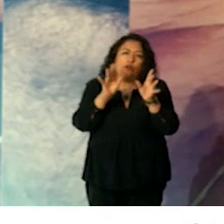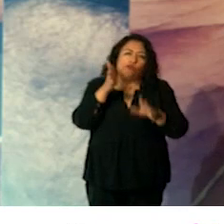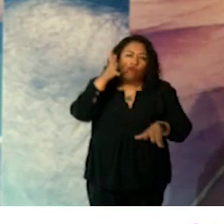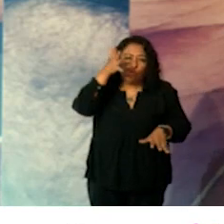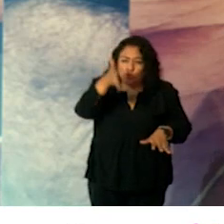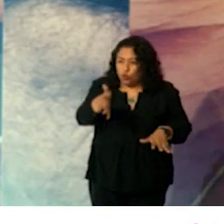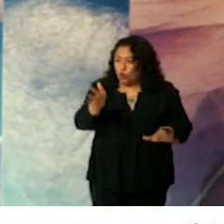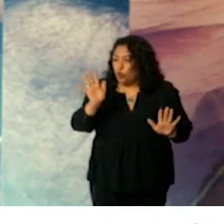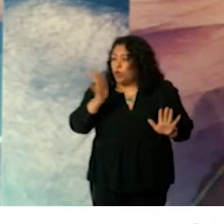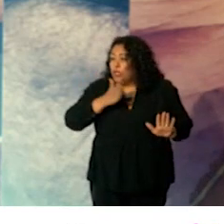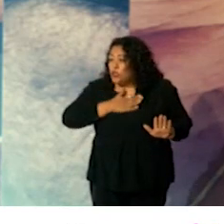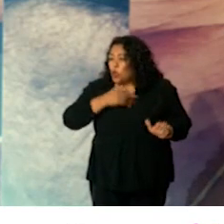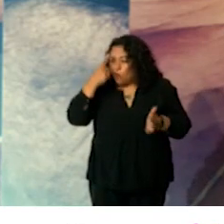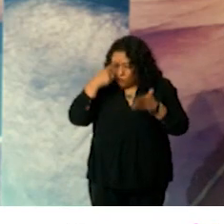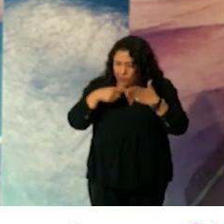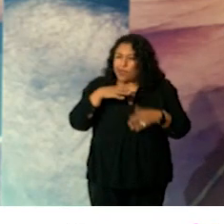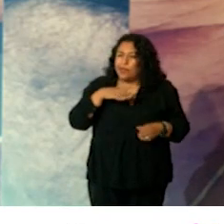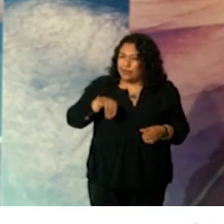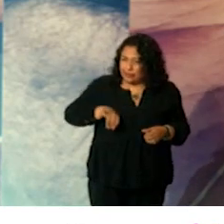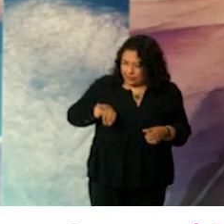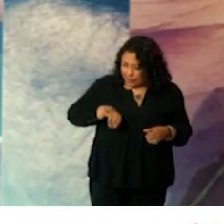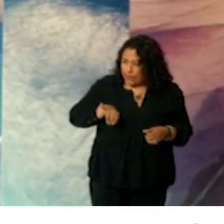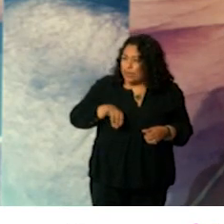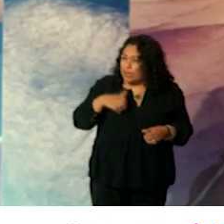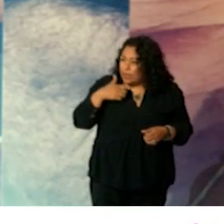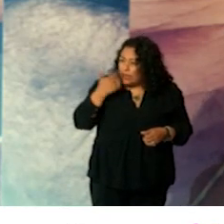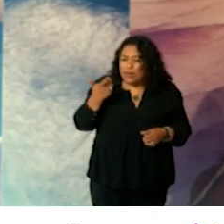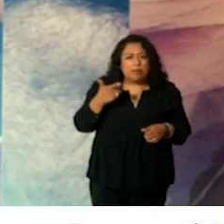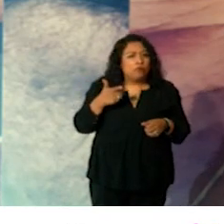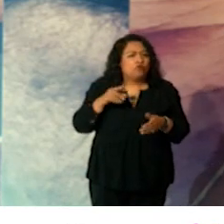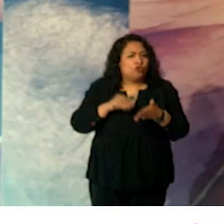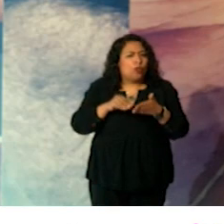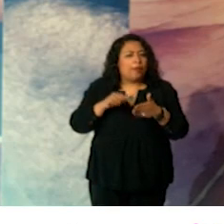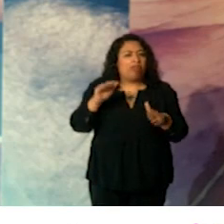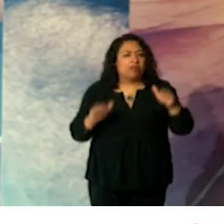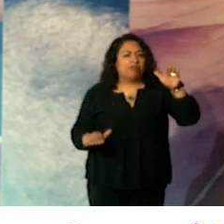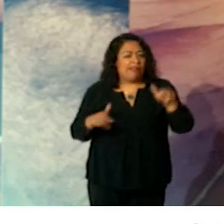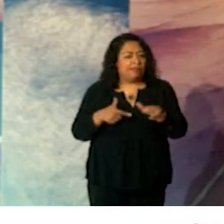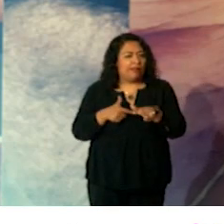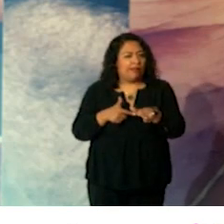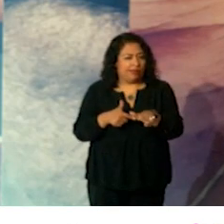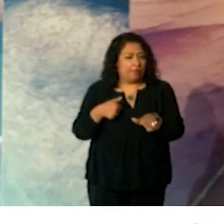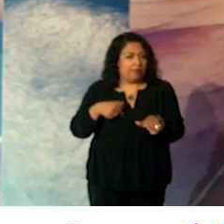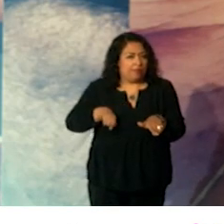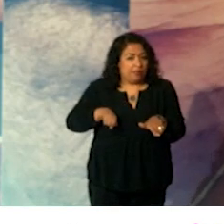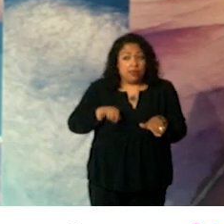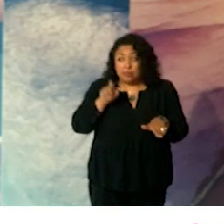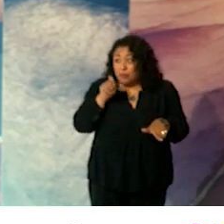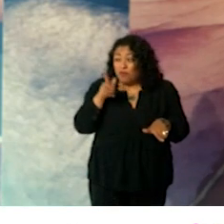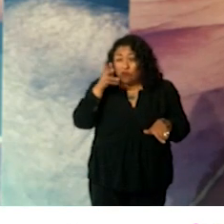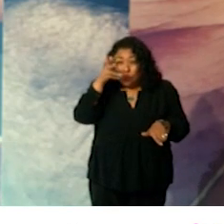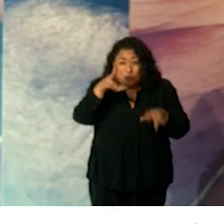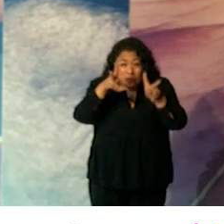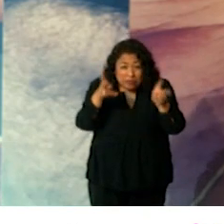creo que hay un interés en mantener las desigualdades que tenemos en el mundo y hablar sobre el futuro que queremos sin